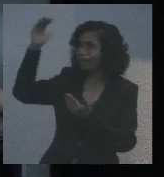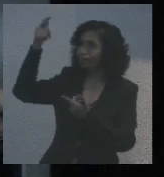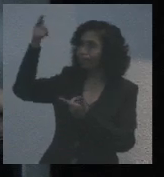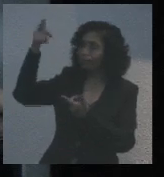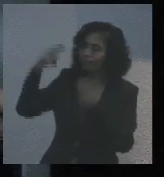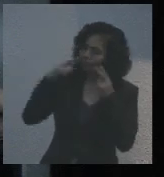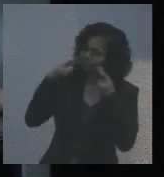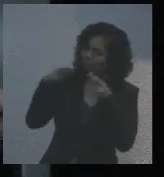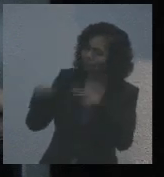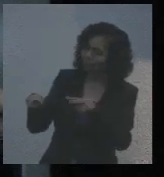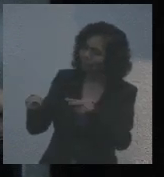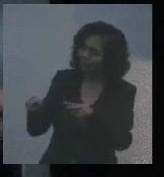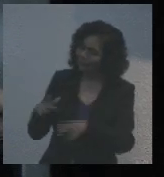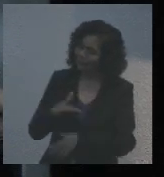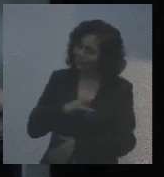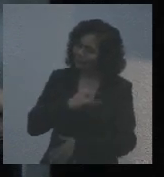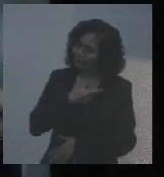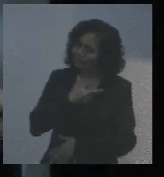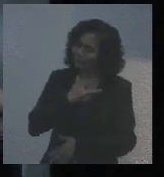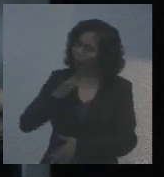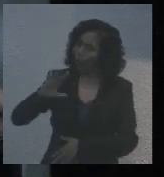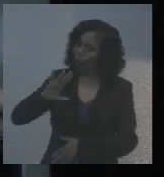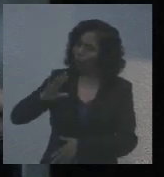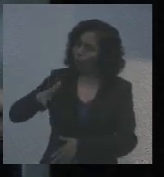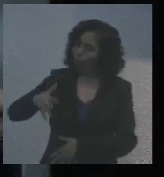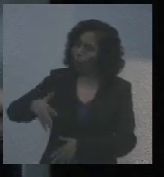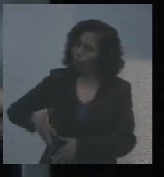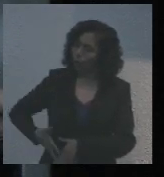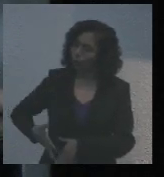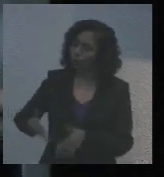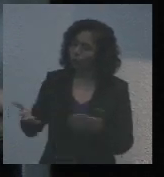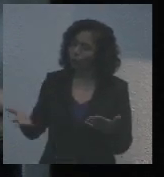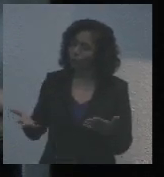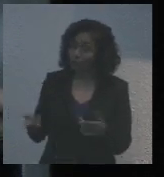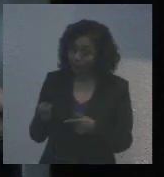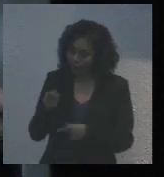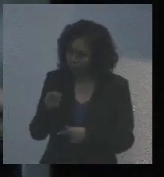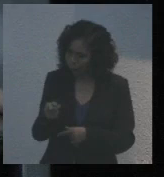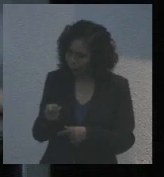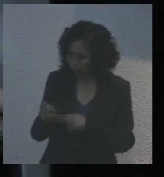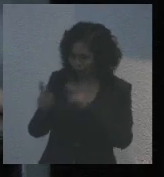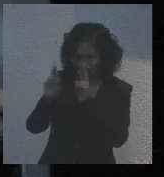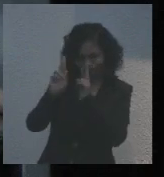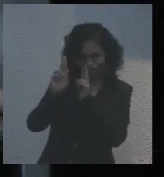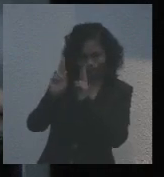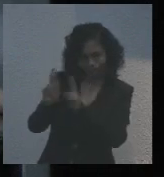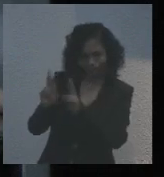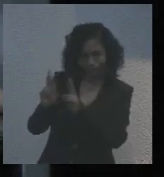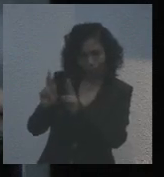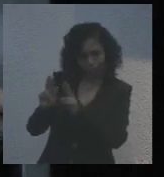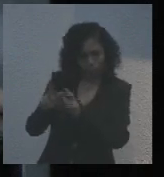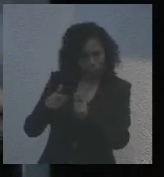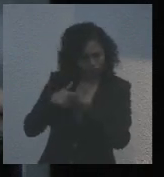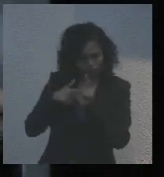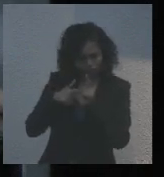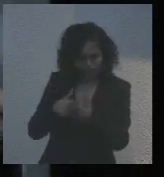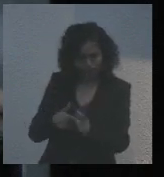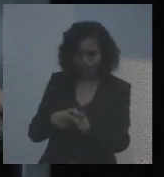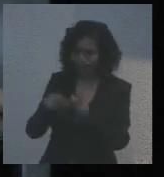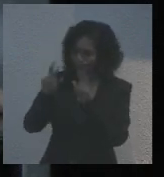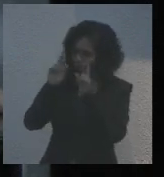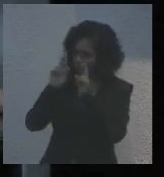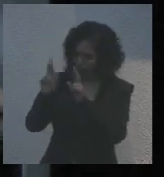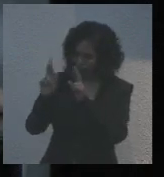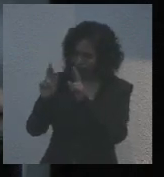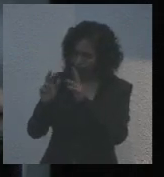deben sentirse profundamente orgullosas de que has honrado y sigues honrando y